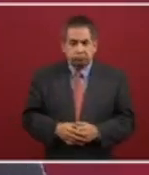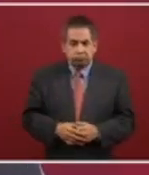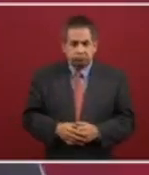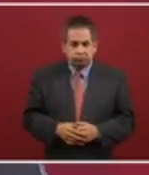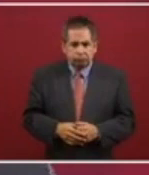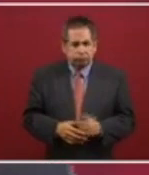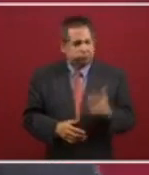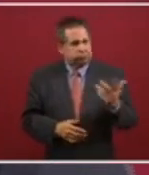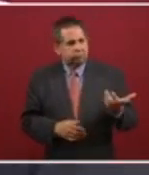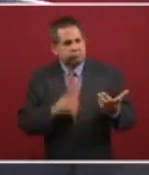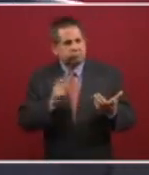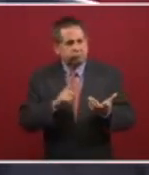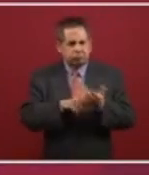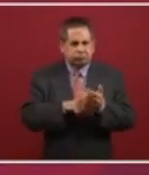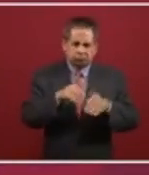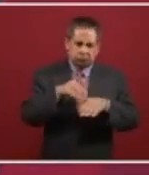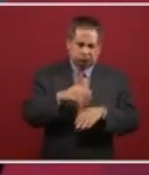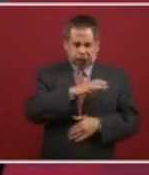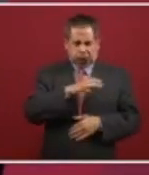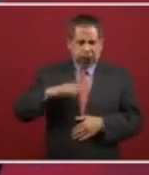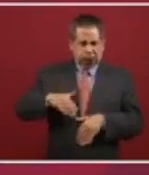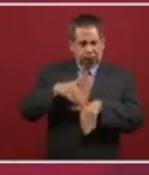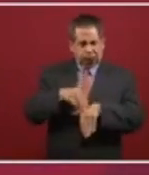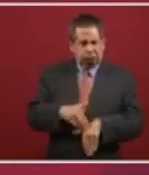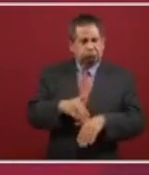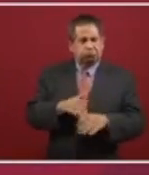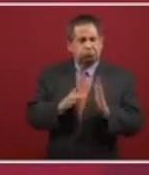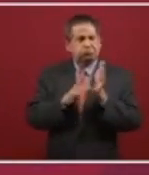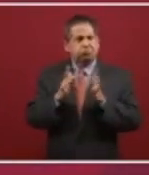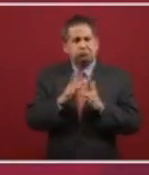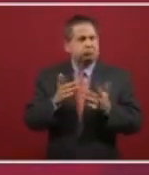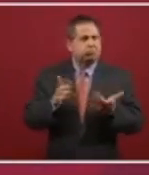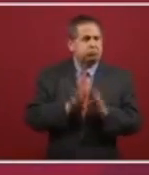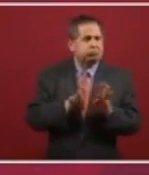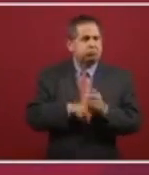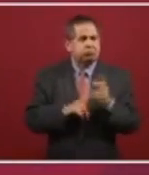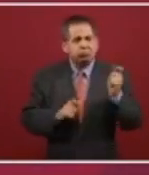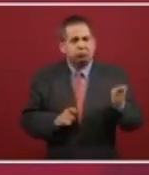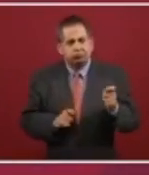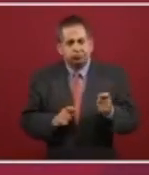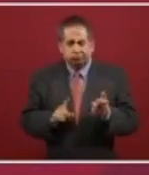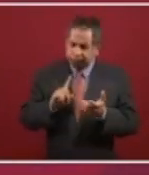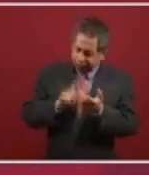¿y qué cosa es el cristianismo? En esencia,